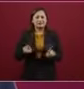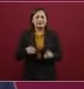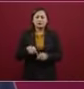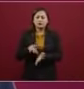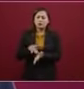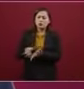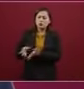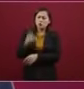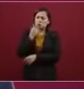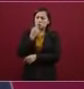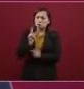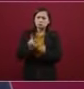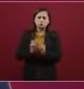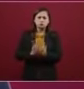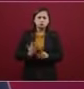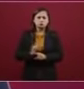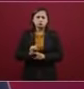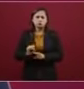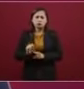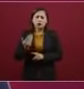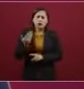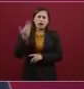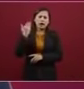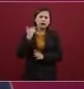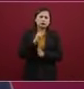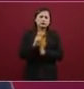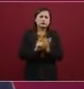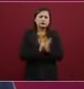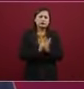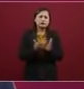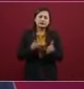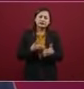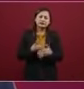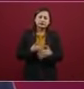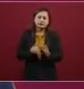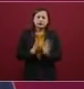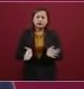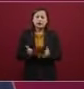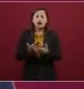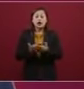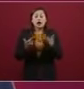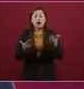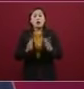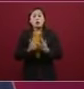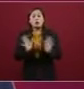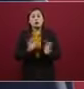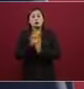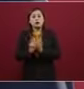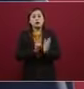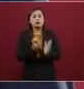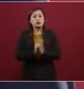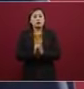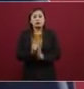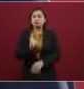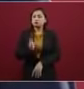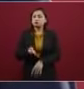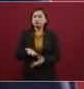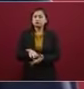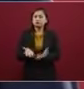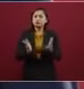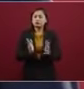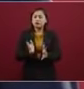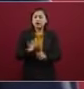Sin facultades no podíamos hacer gran cosa. Entonces, los resultados deben de ser diferentes, porque se tiene